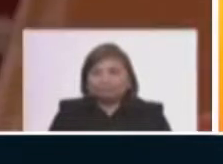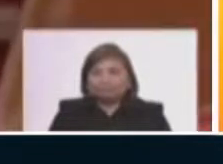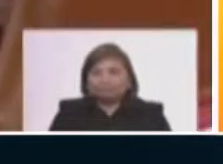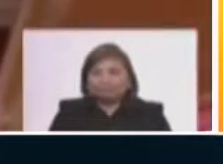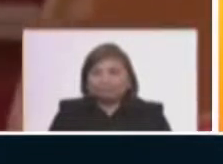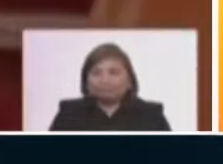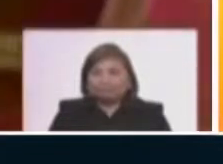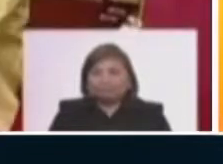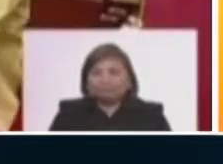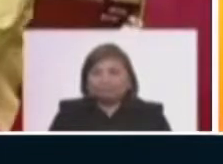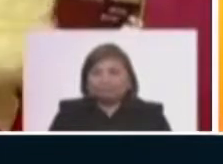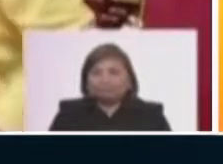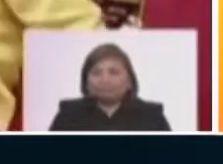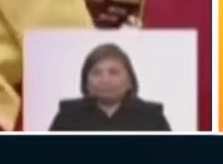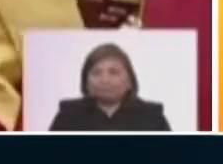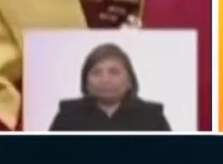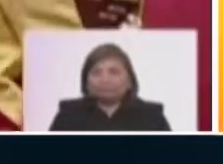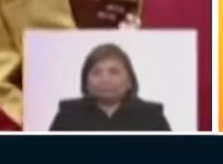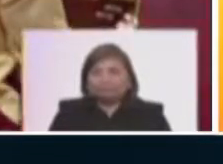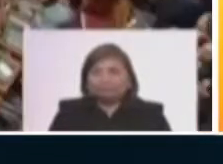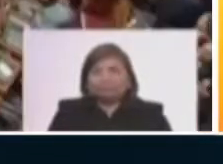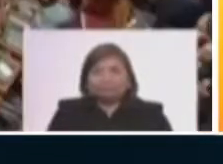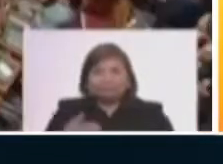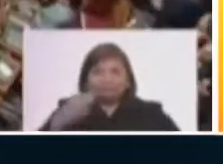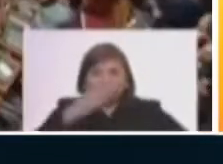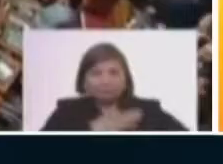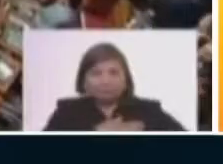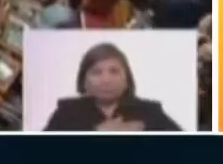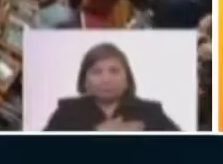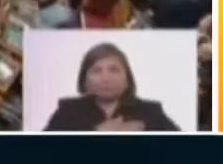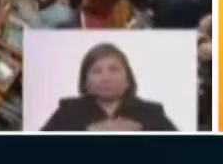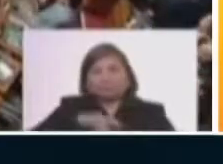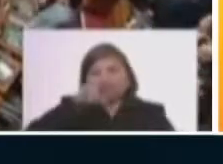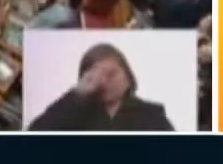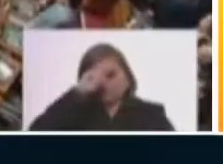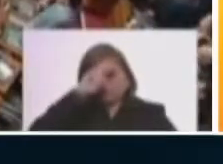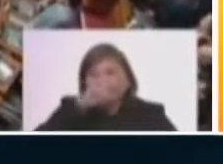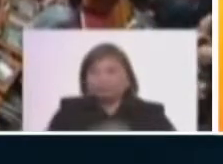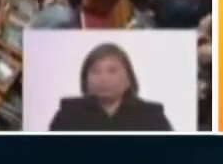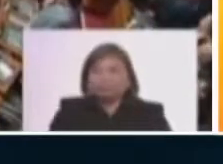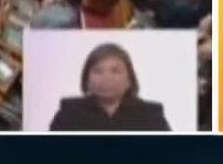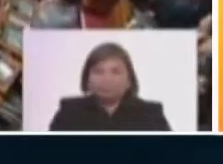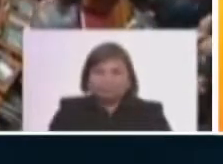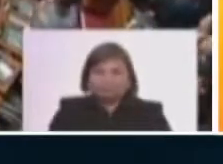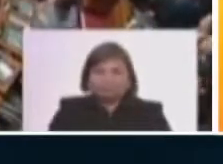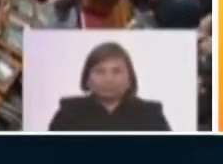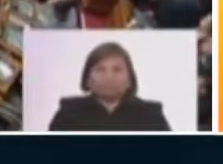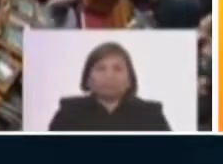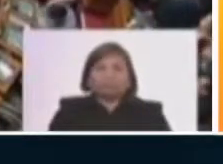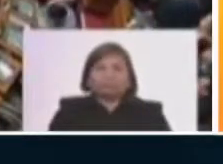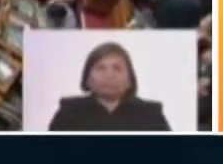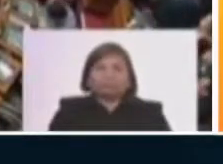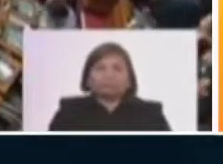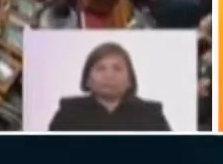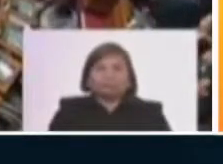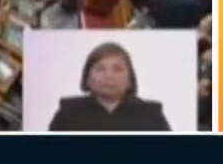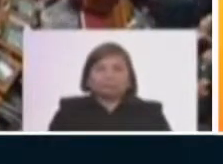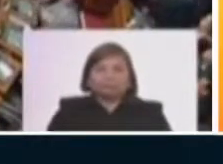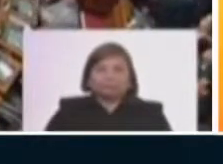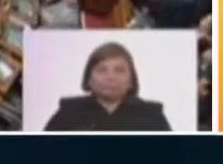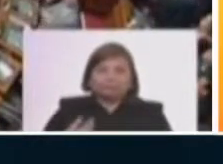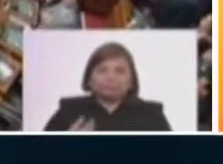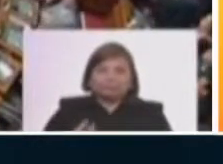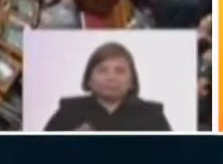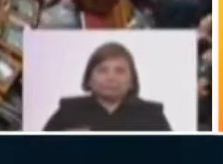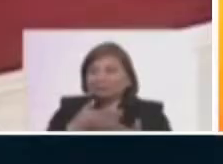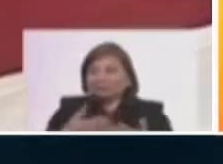aquellos que quieren que las elecciones sean más allá deben de reflexionar, deben de escuchar lo que dice la gente y deben de